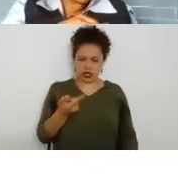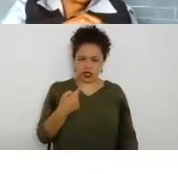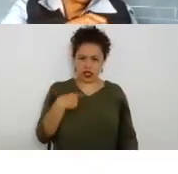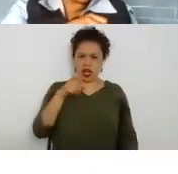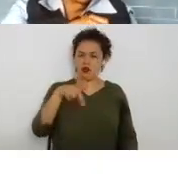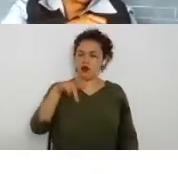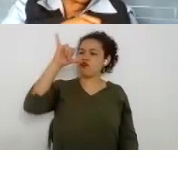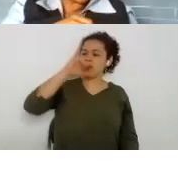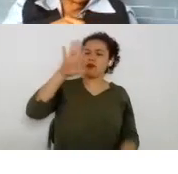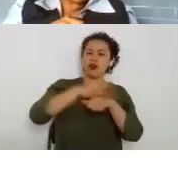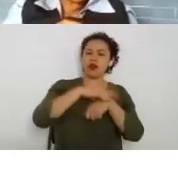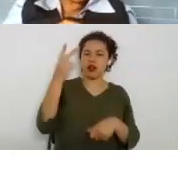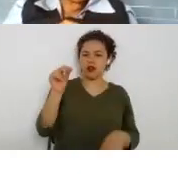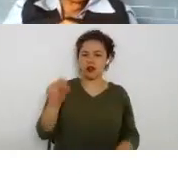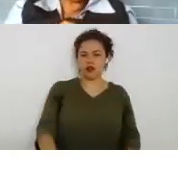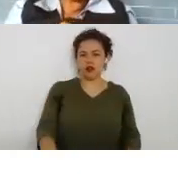agua?